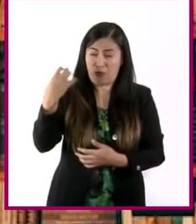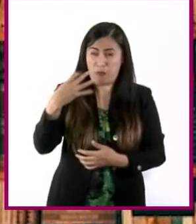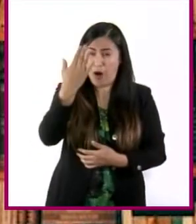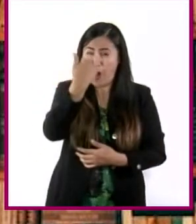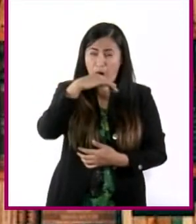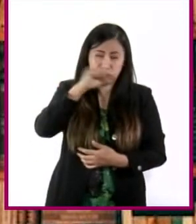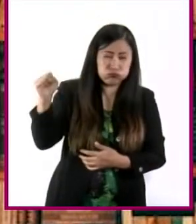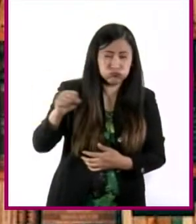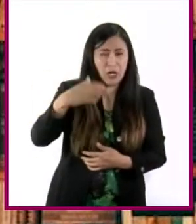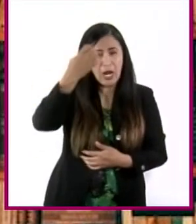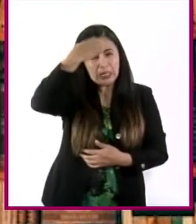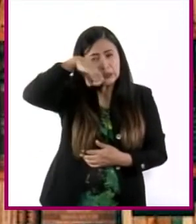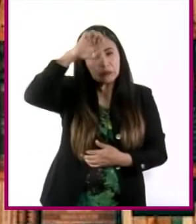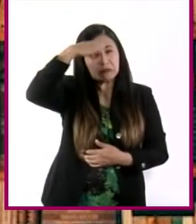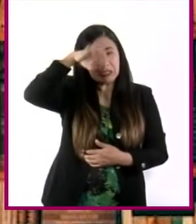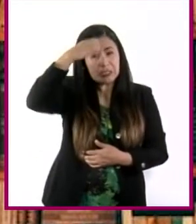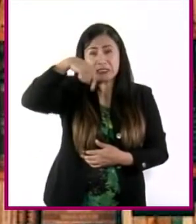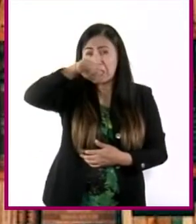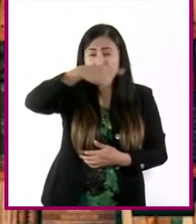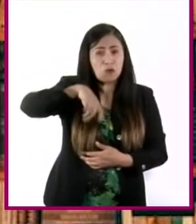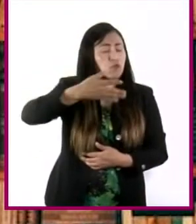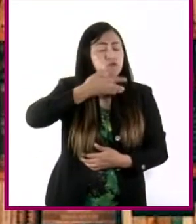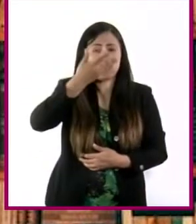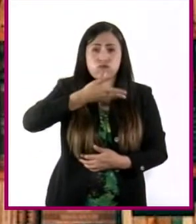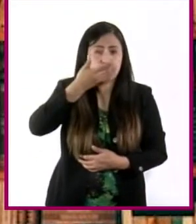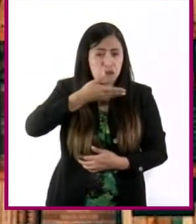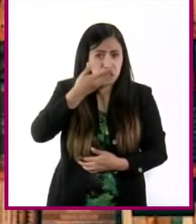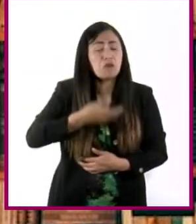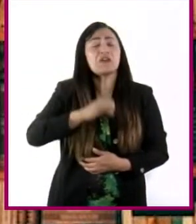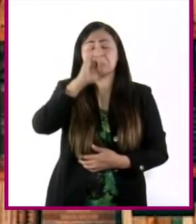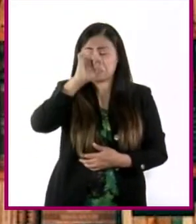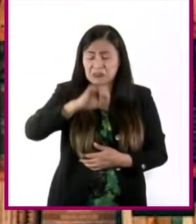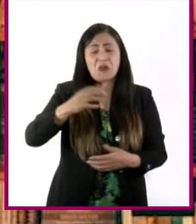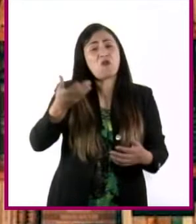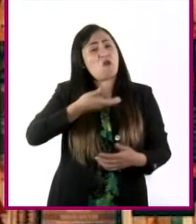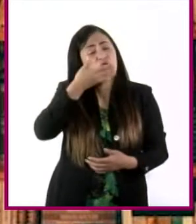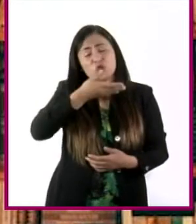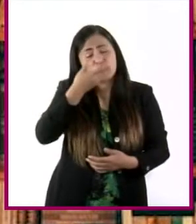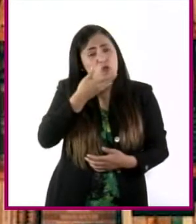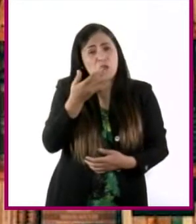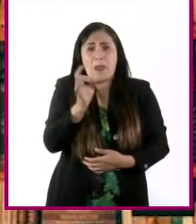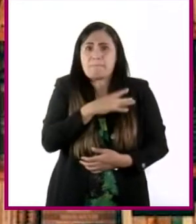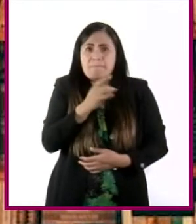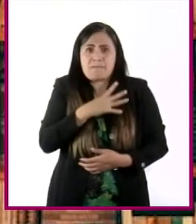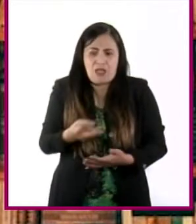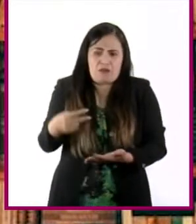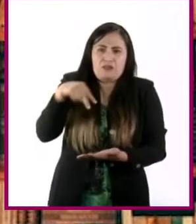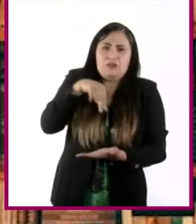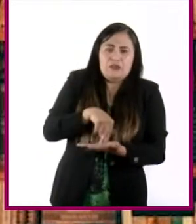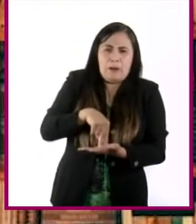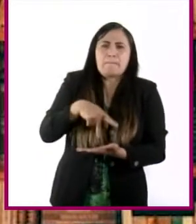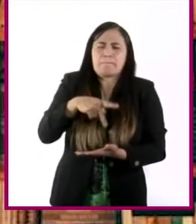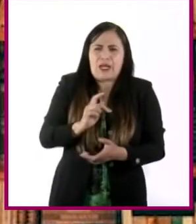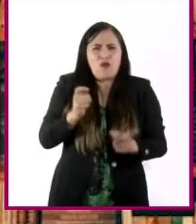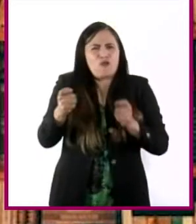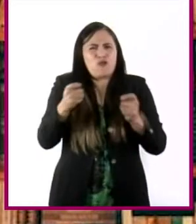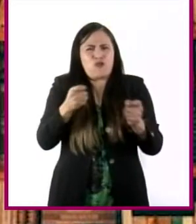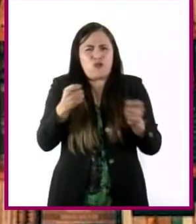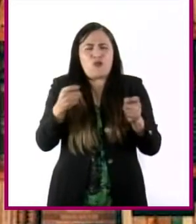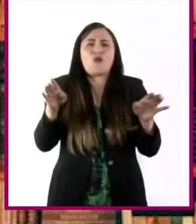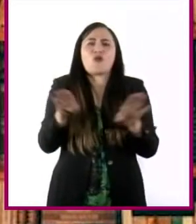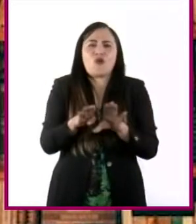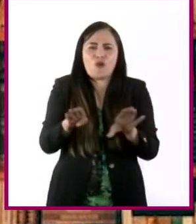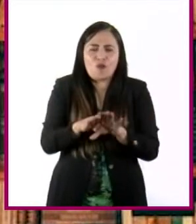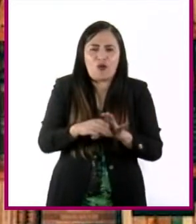decir, incluso quienes se dedican a esa actividad tienen un cierto miedo escénico. Por fortuna, podemos controlar esos temores. Por